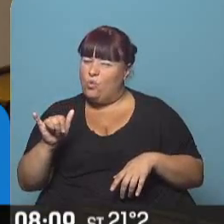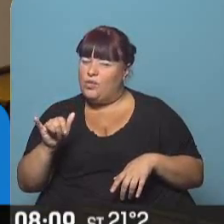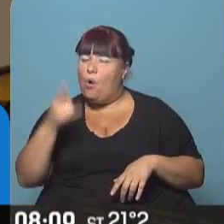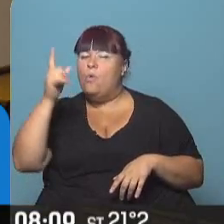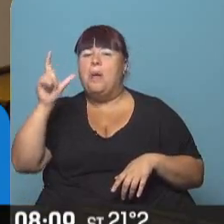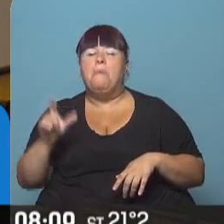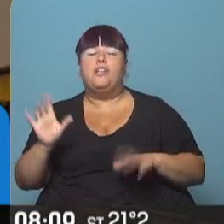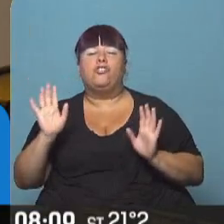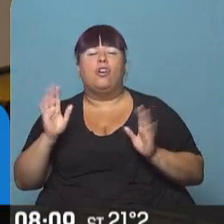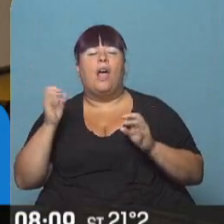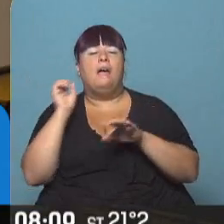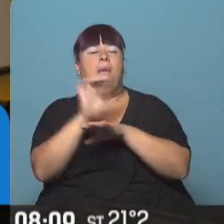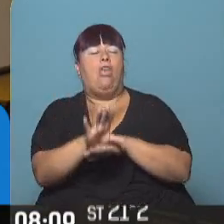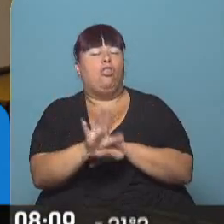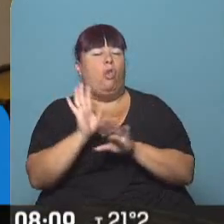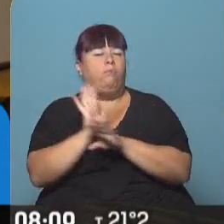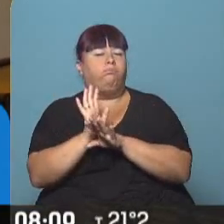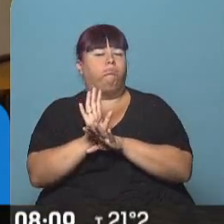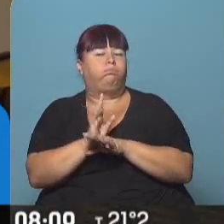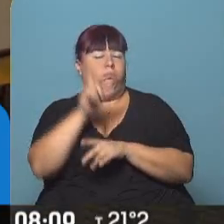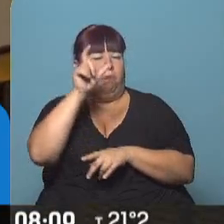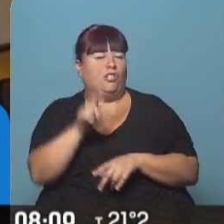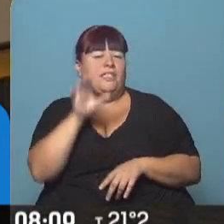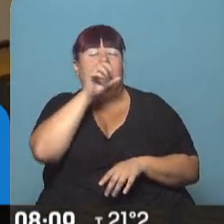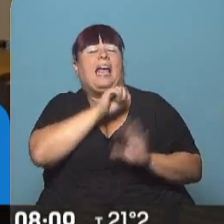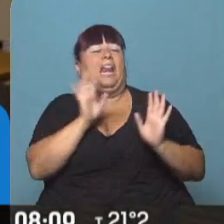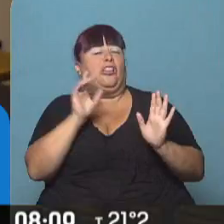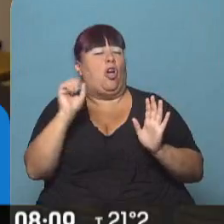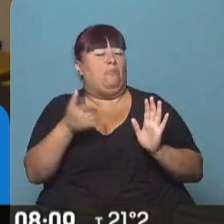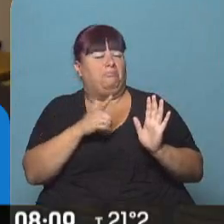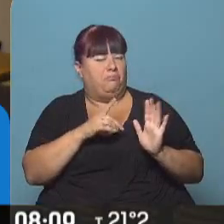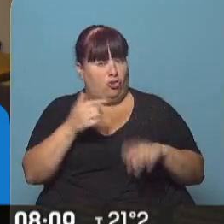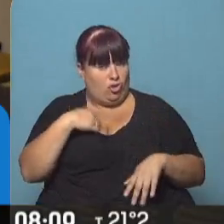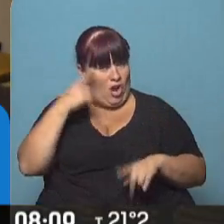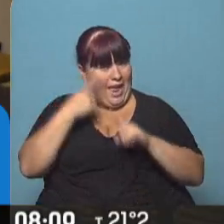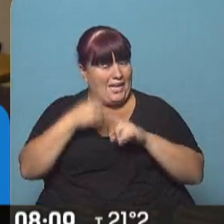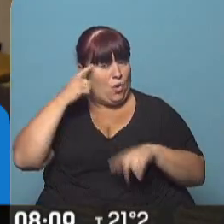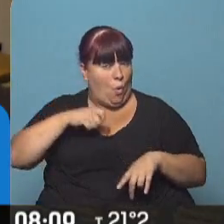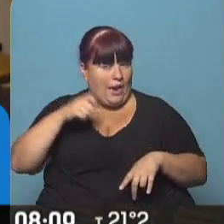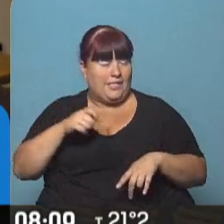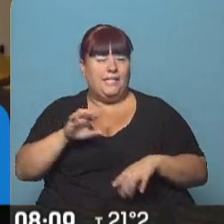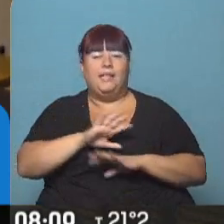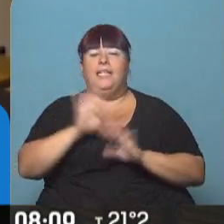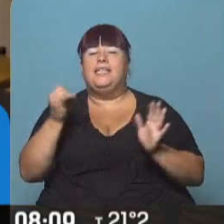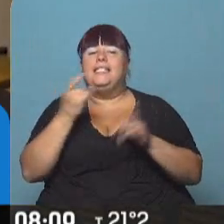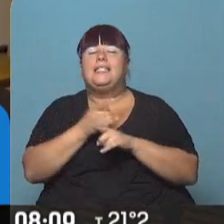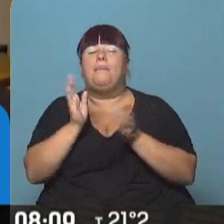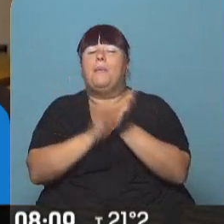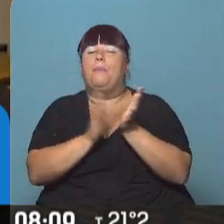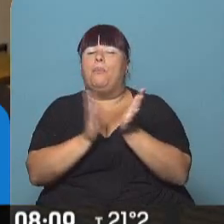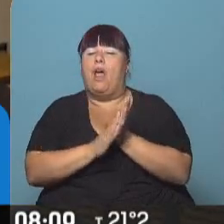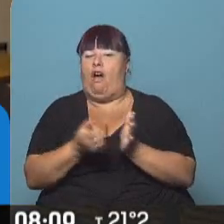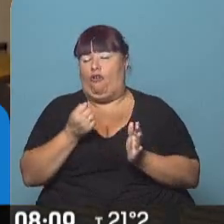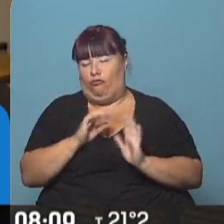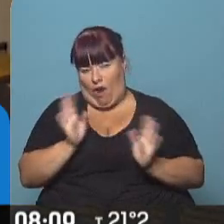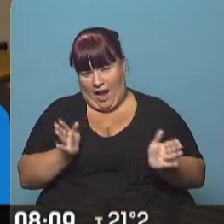partido haya llegado a un funcionario de un anónimo cuando yo era juez y el anónimo lo veía acompañado por un material muy